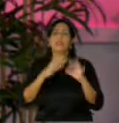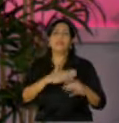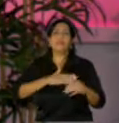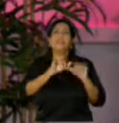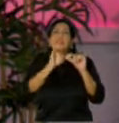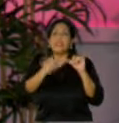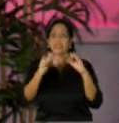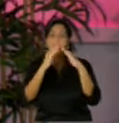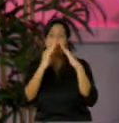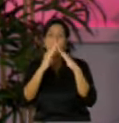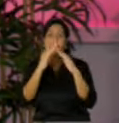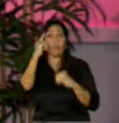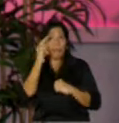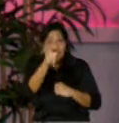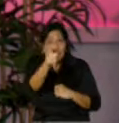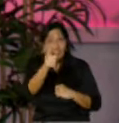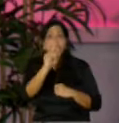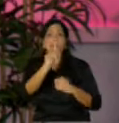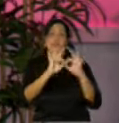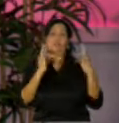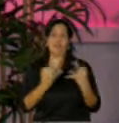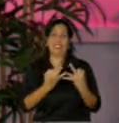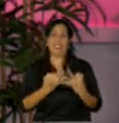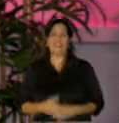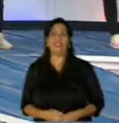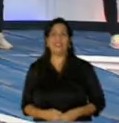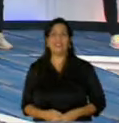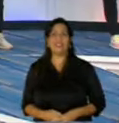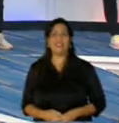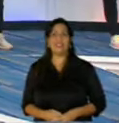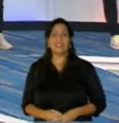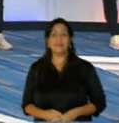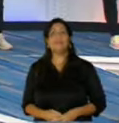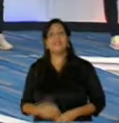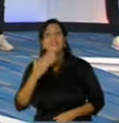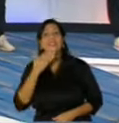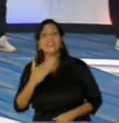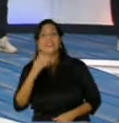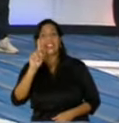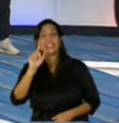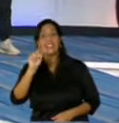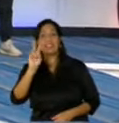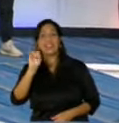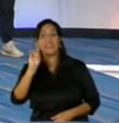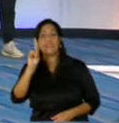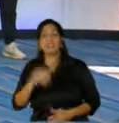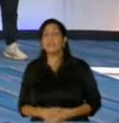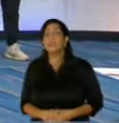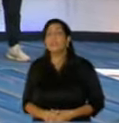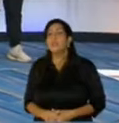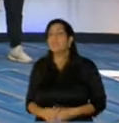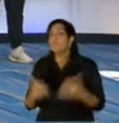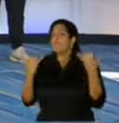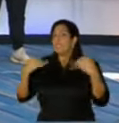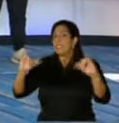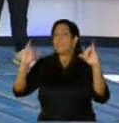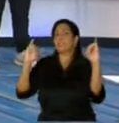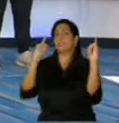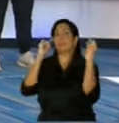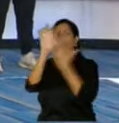en casa por usted y por los suyos. Luis. Gracias, David. Bueno, hay confusión en cuanto al acceso